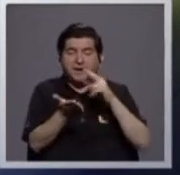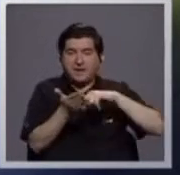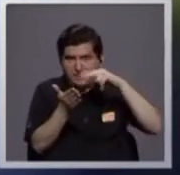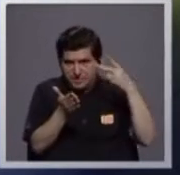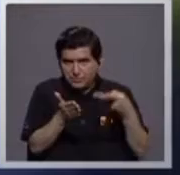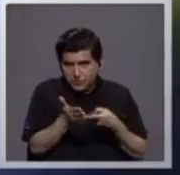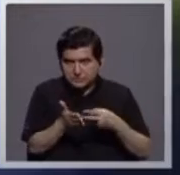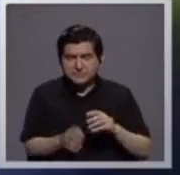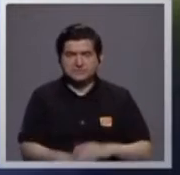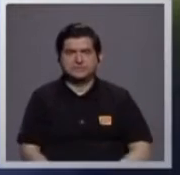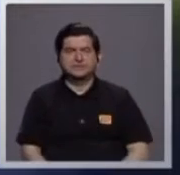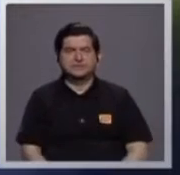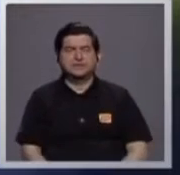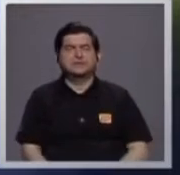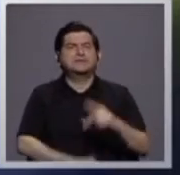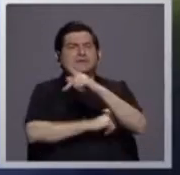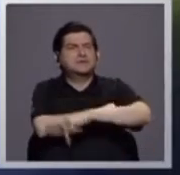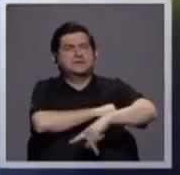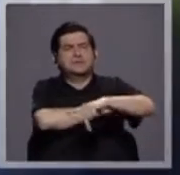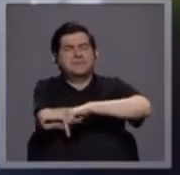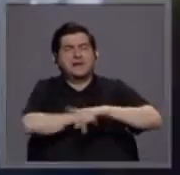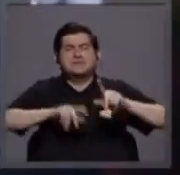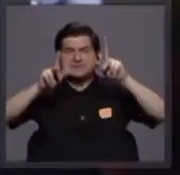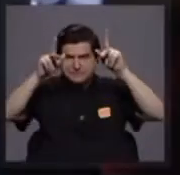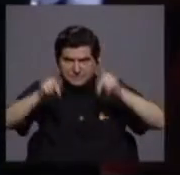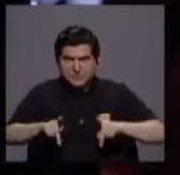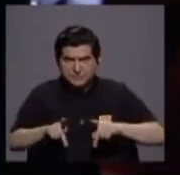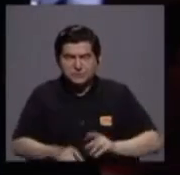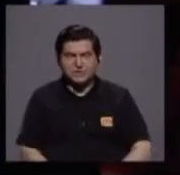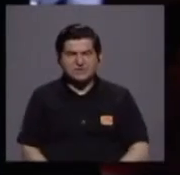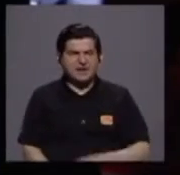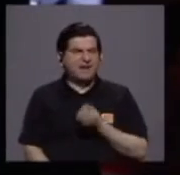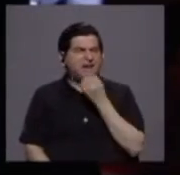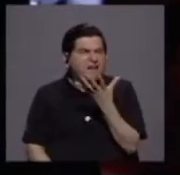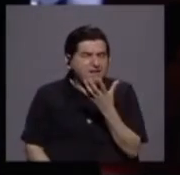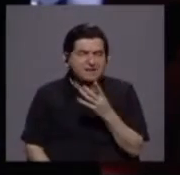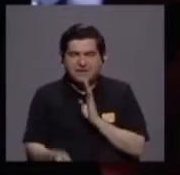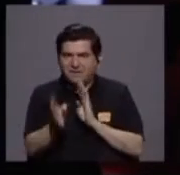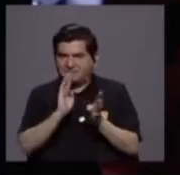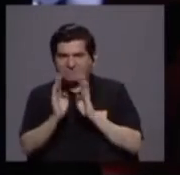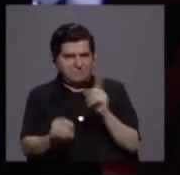palabra. Es un país en que la gente grita y no conversa.